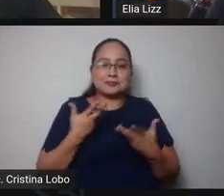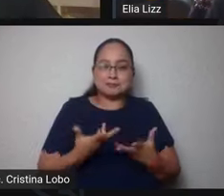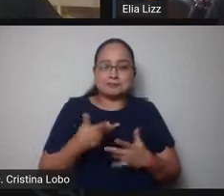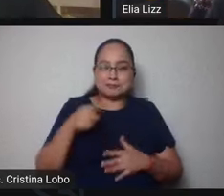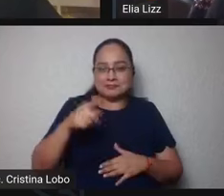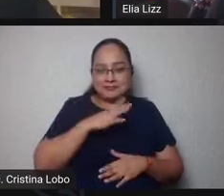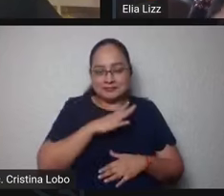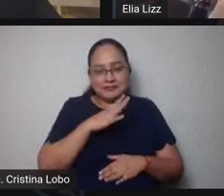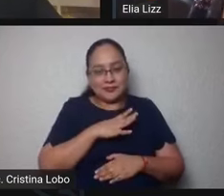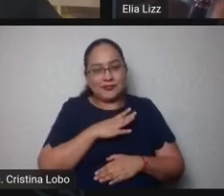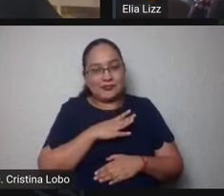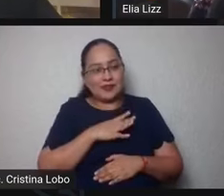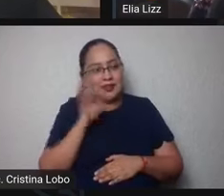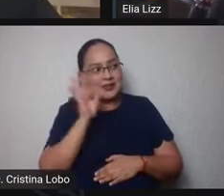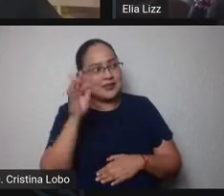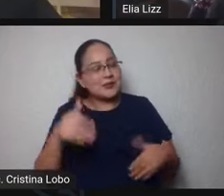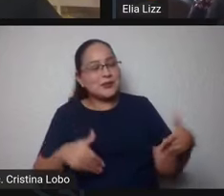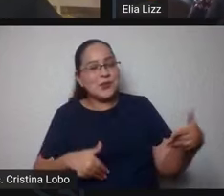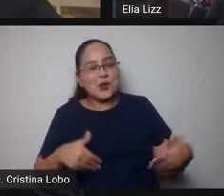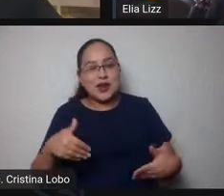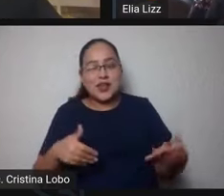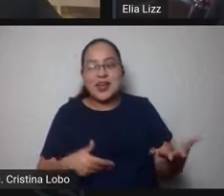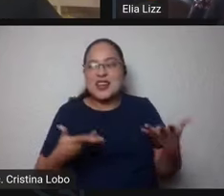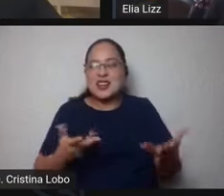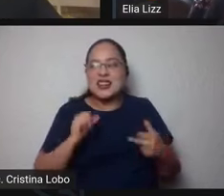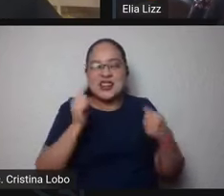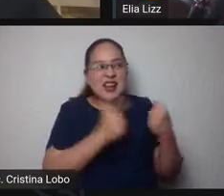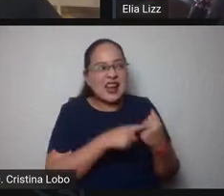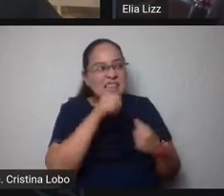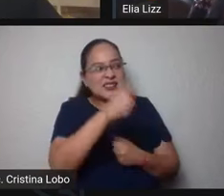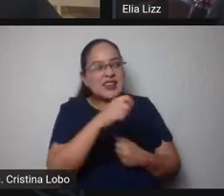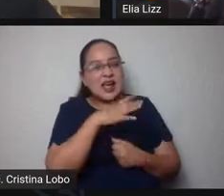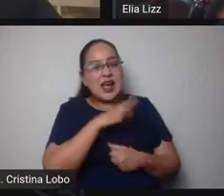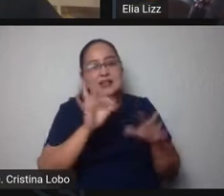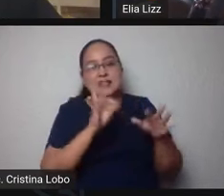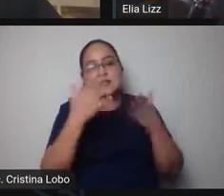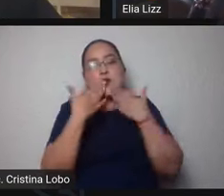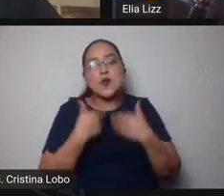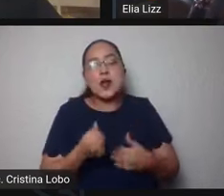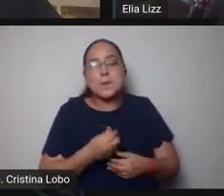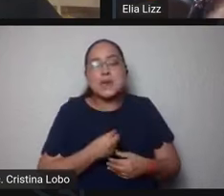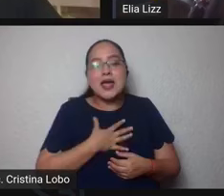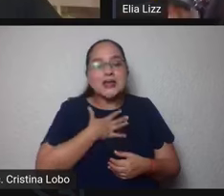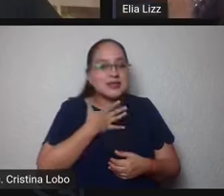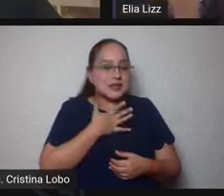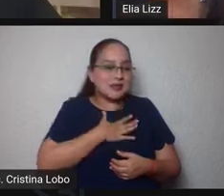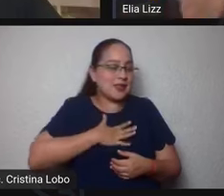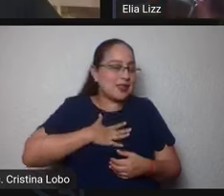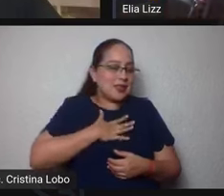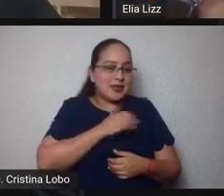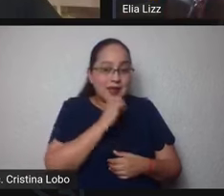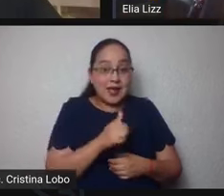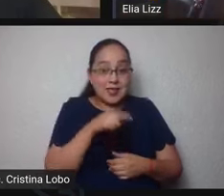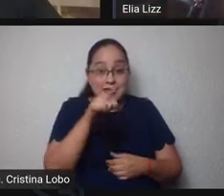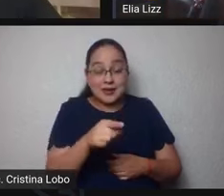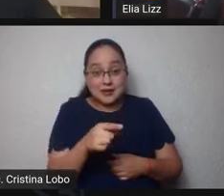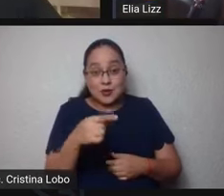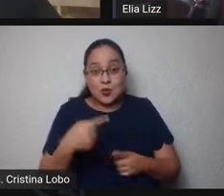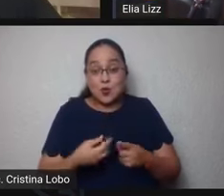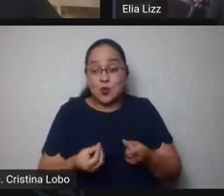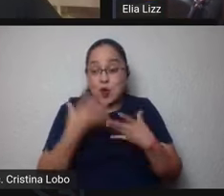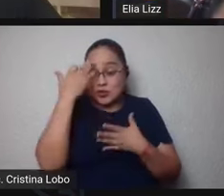te han estado molestando y una de ellas es probable que sea esta parte de la falta de placer. Y claro que sí, pues si no estás teniendo, ¿hace cuánto que